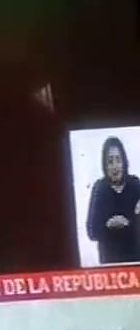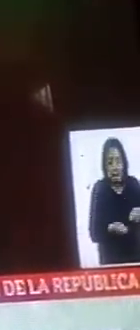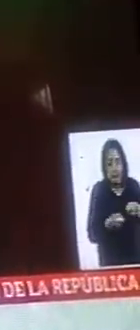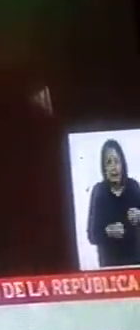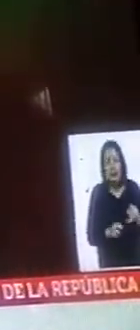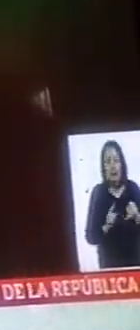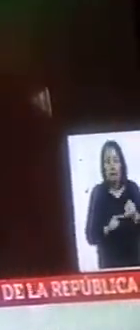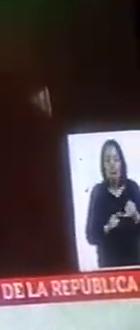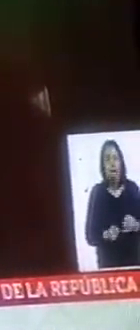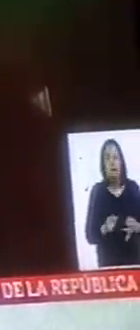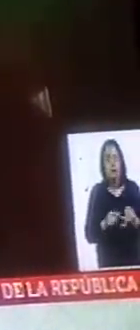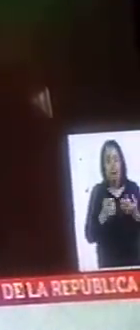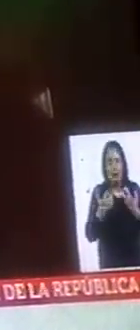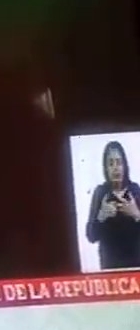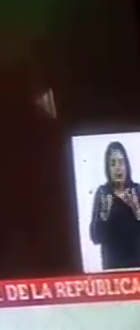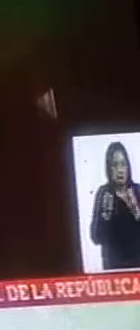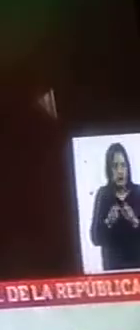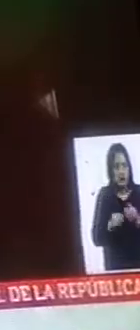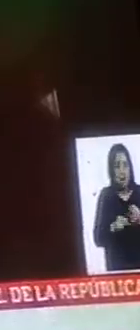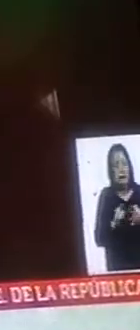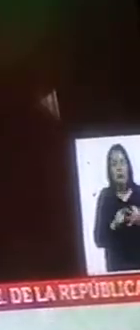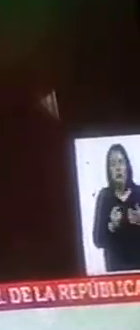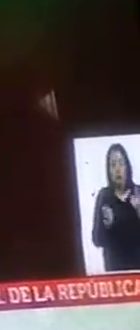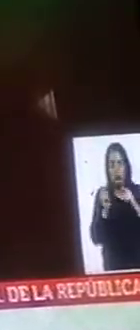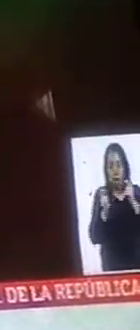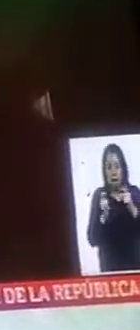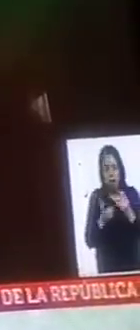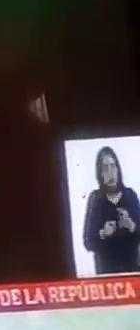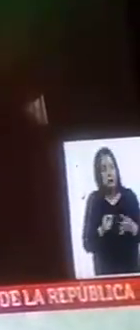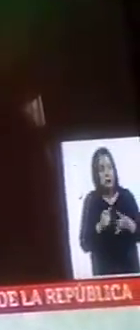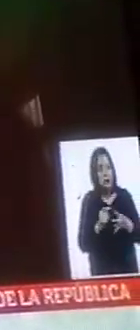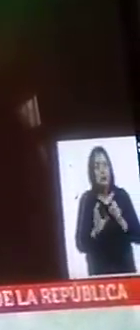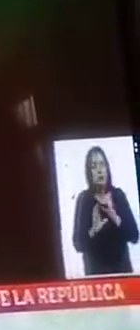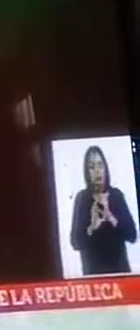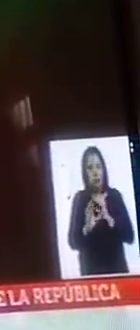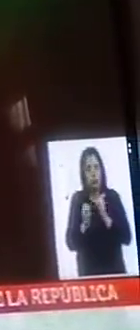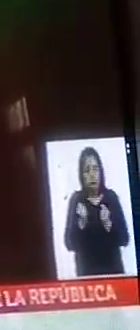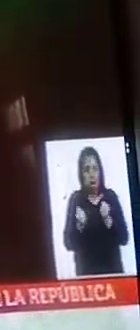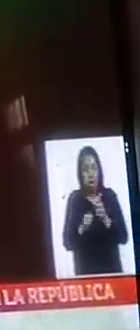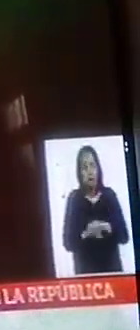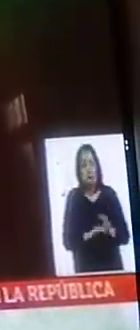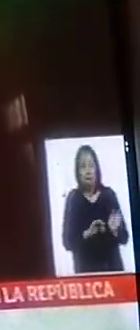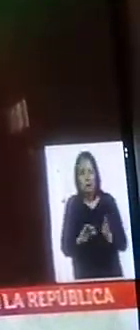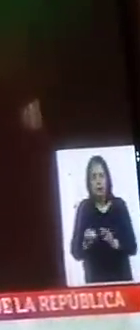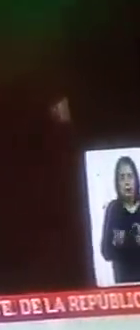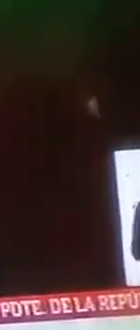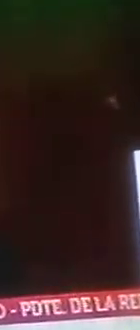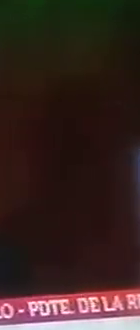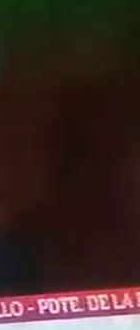mip es turismo y transporte en educación